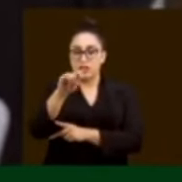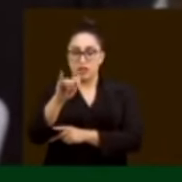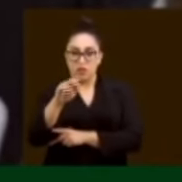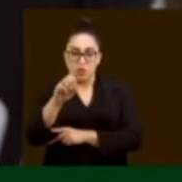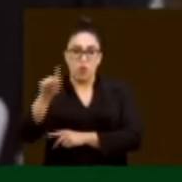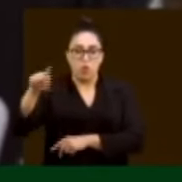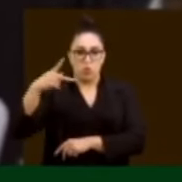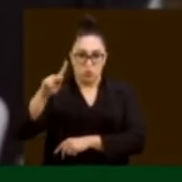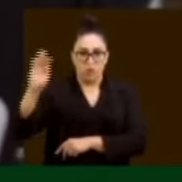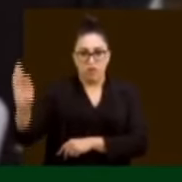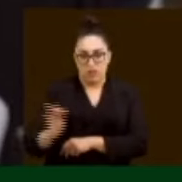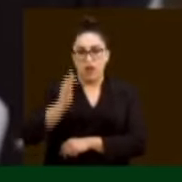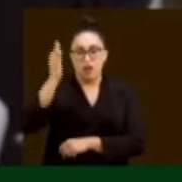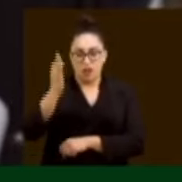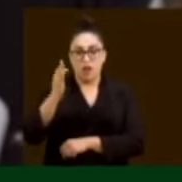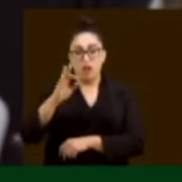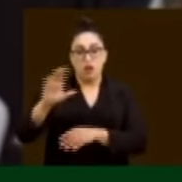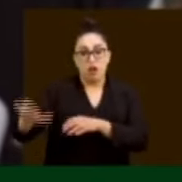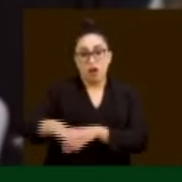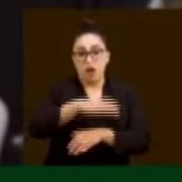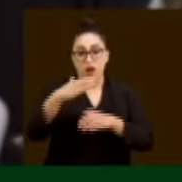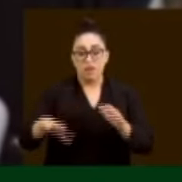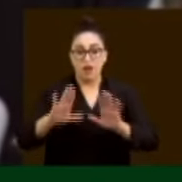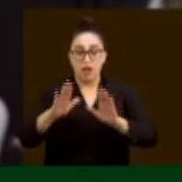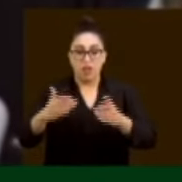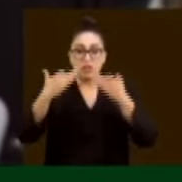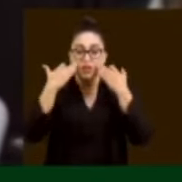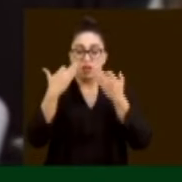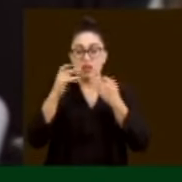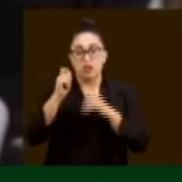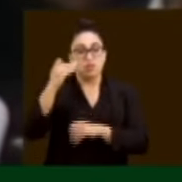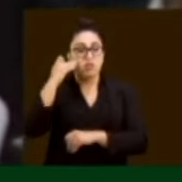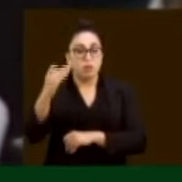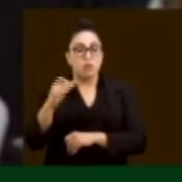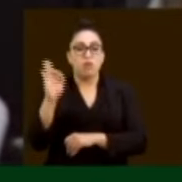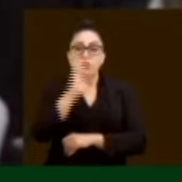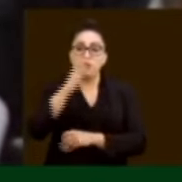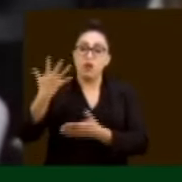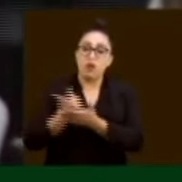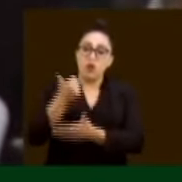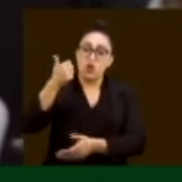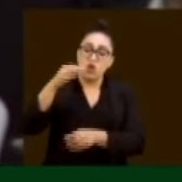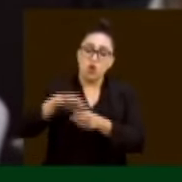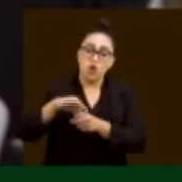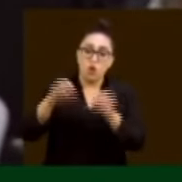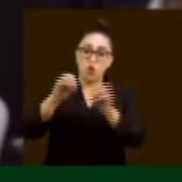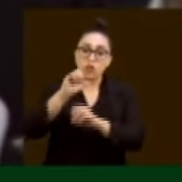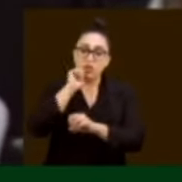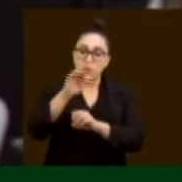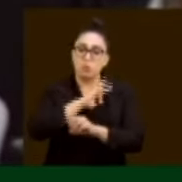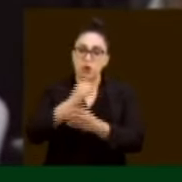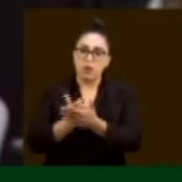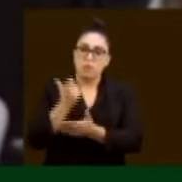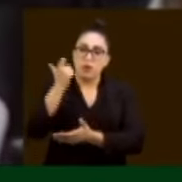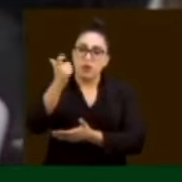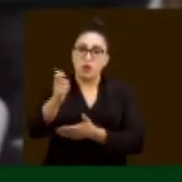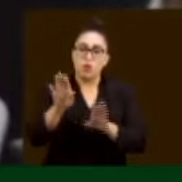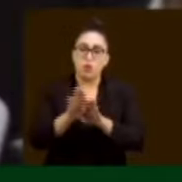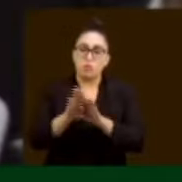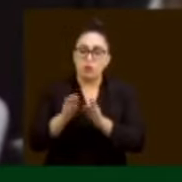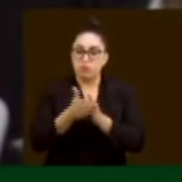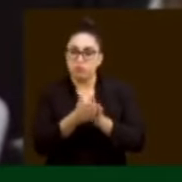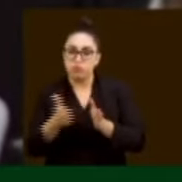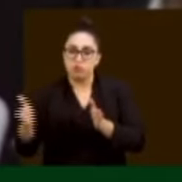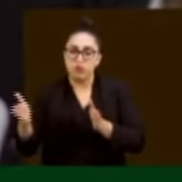que concluyan su encargo por haber declinado o no resultar electas sean acreedoras al pago de un importe